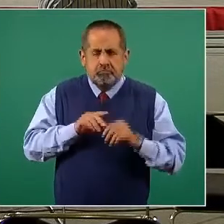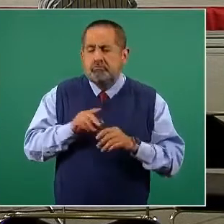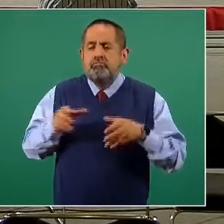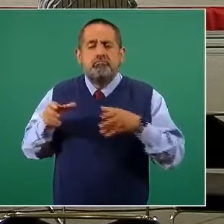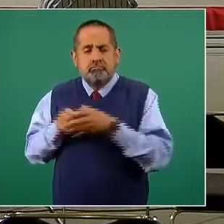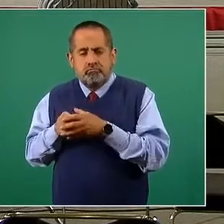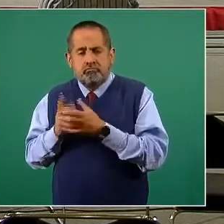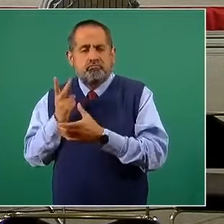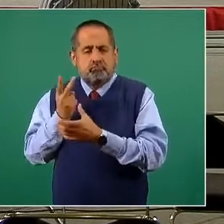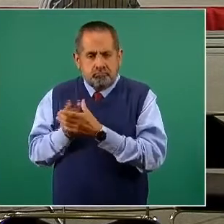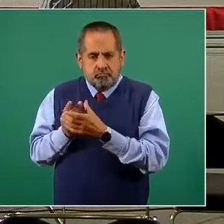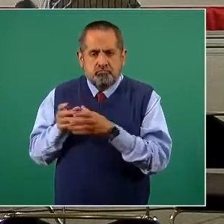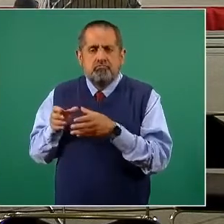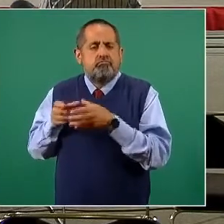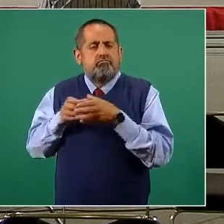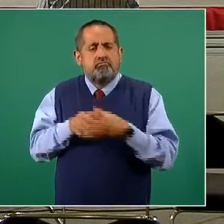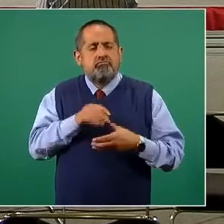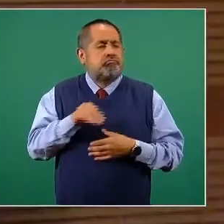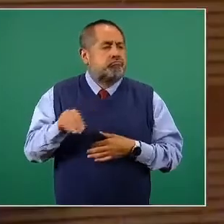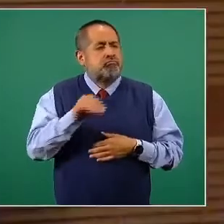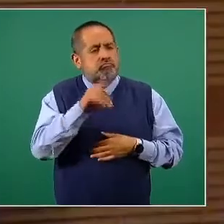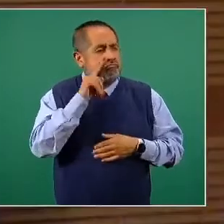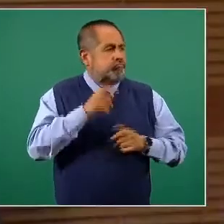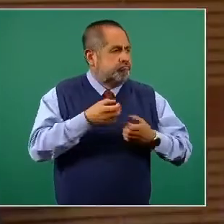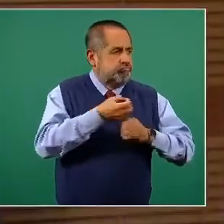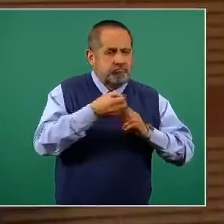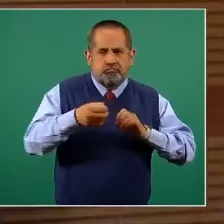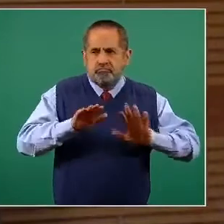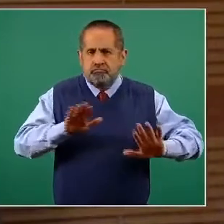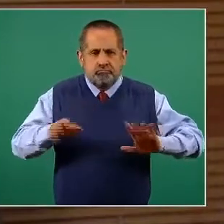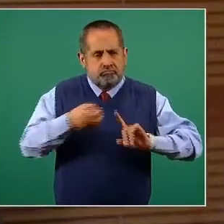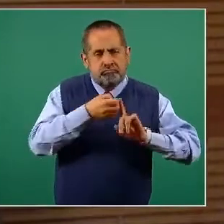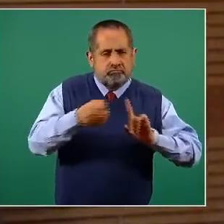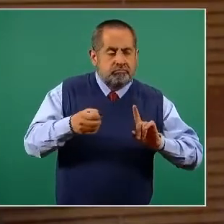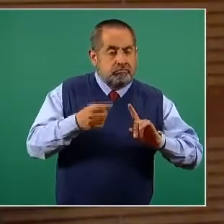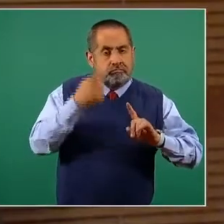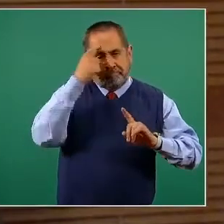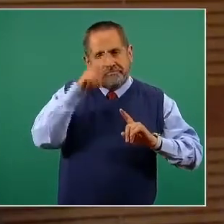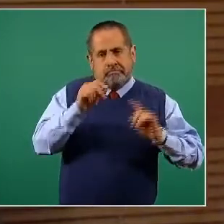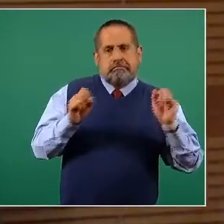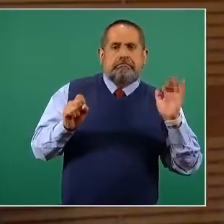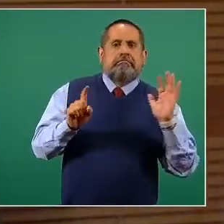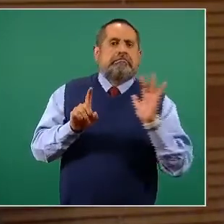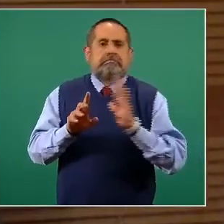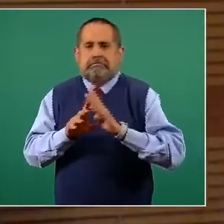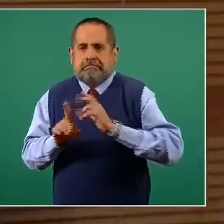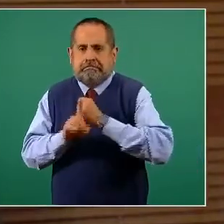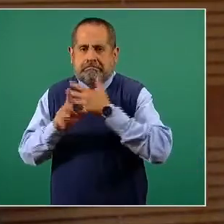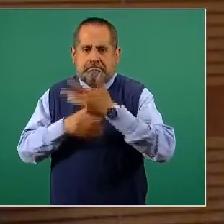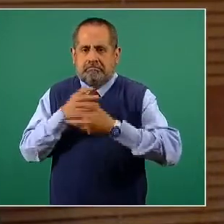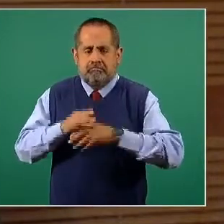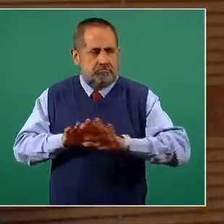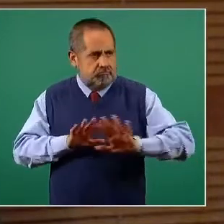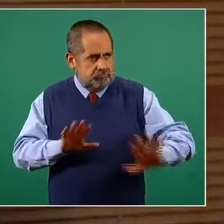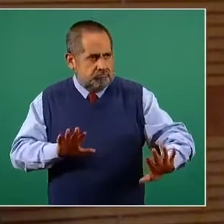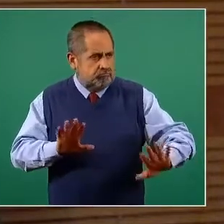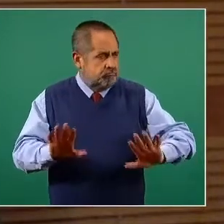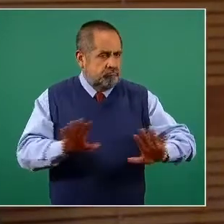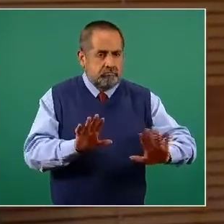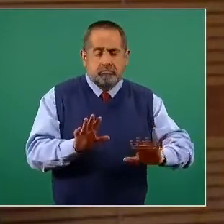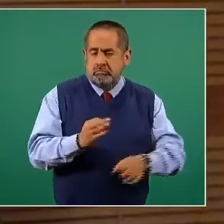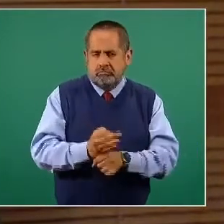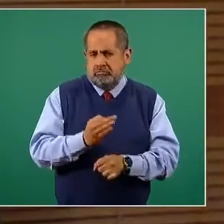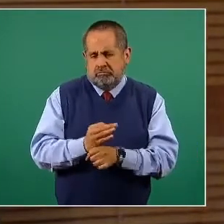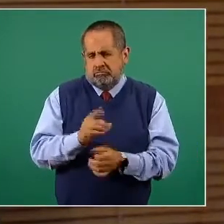también parte de su labor es también mantener el orden público en caso de que exista algún tipo de disturbio, que hasta el